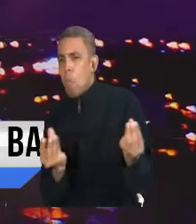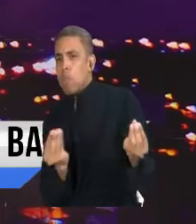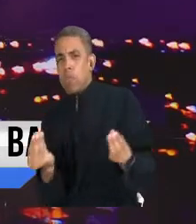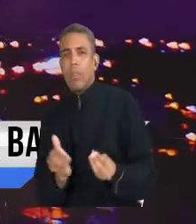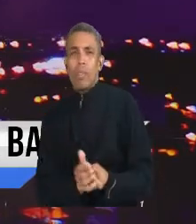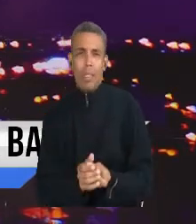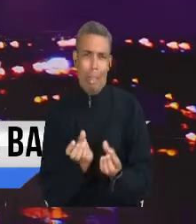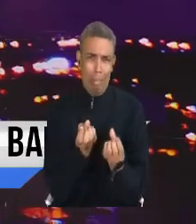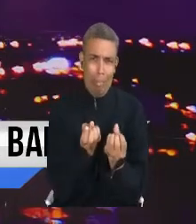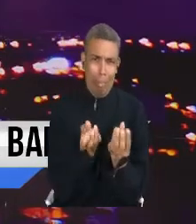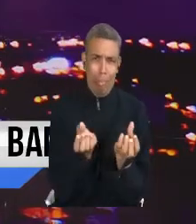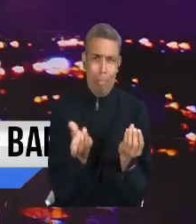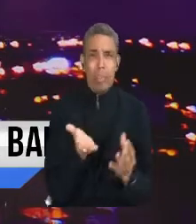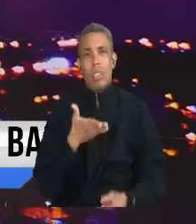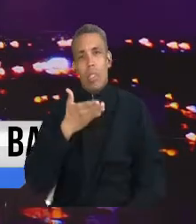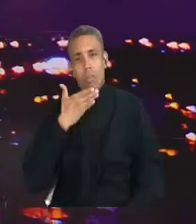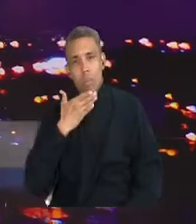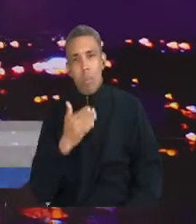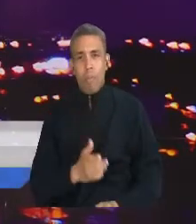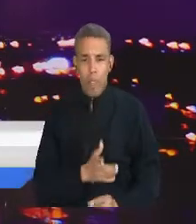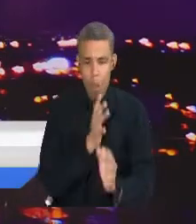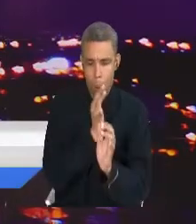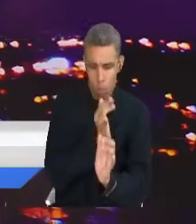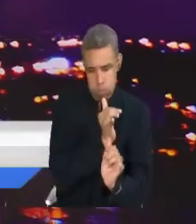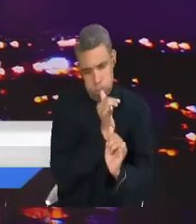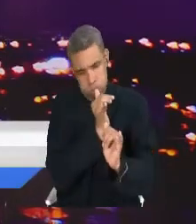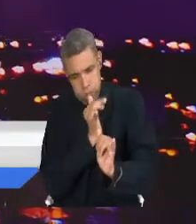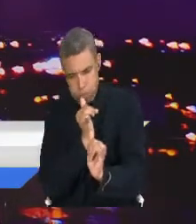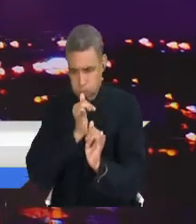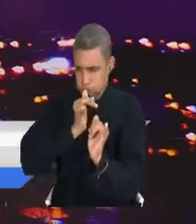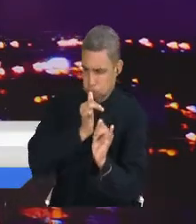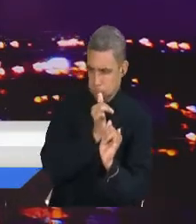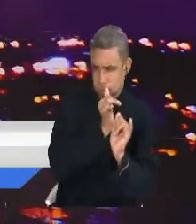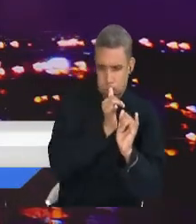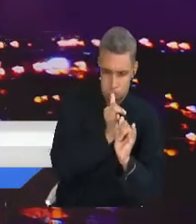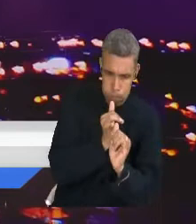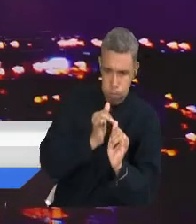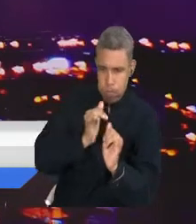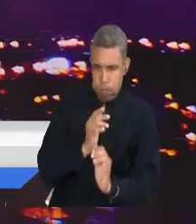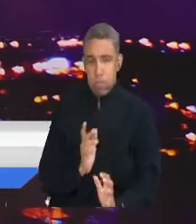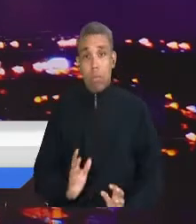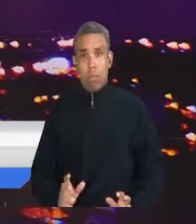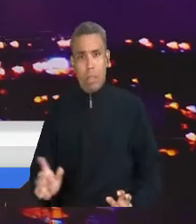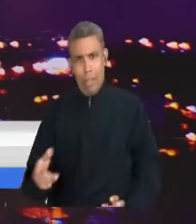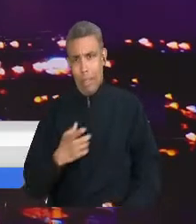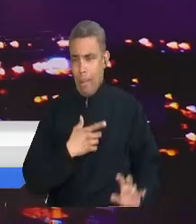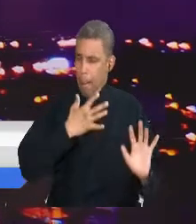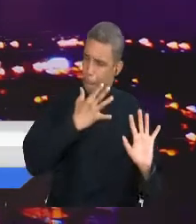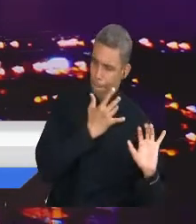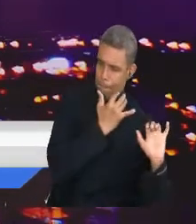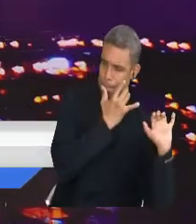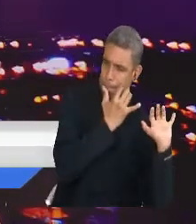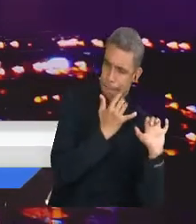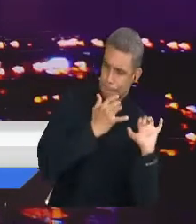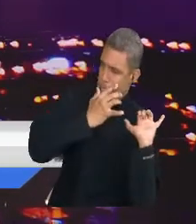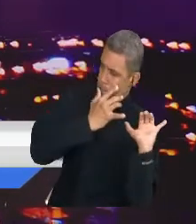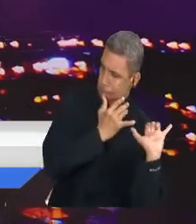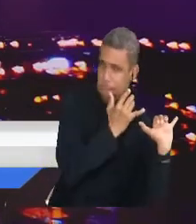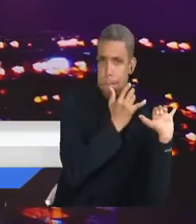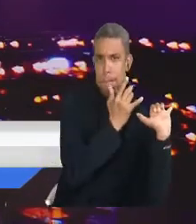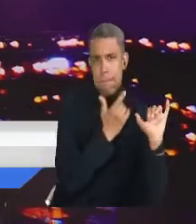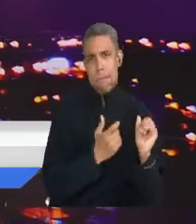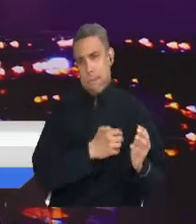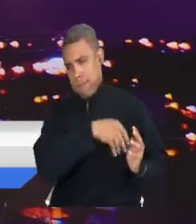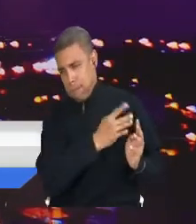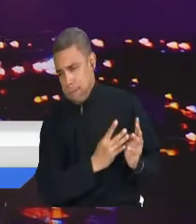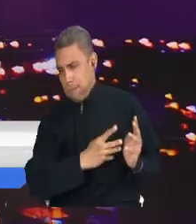músicos más formados en la academia, pero que interpretan con excelente calidad las notas